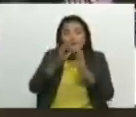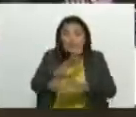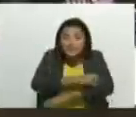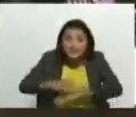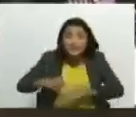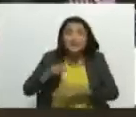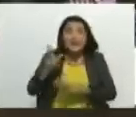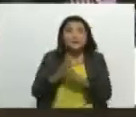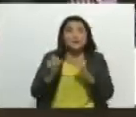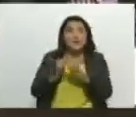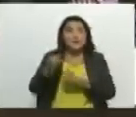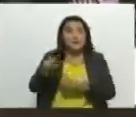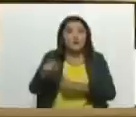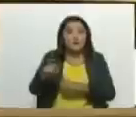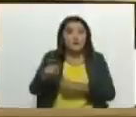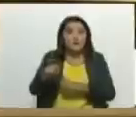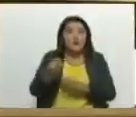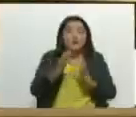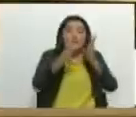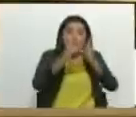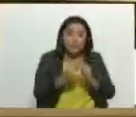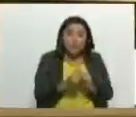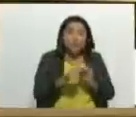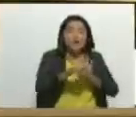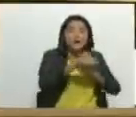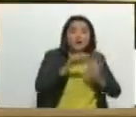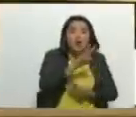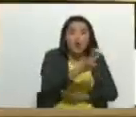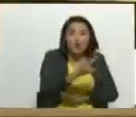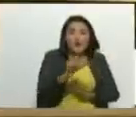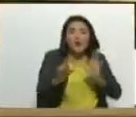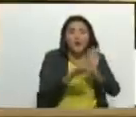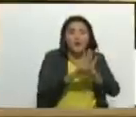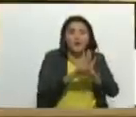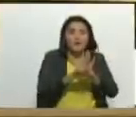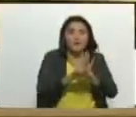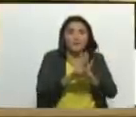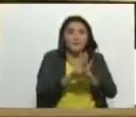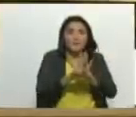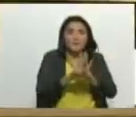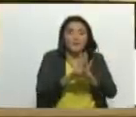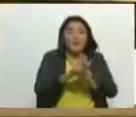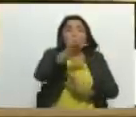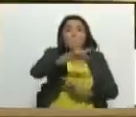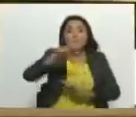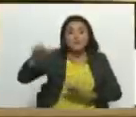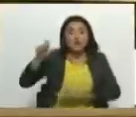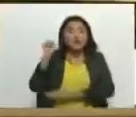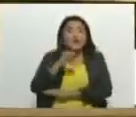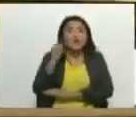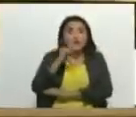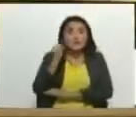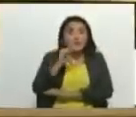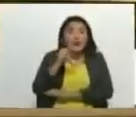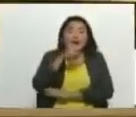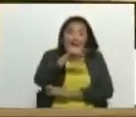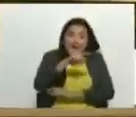En el numeral cuarto del artículo 2 de la ley de pacientes contra, de personas con trastorno del espectro autista